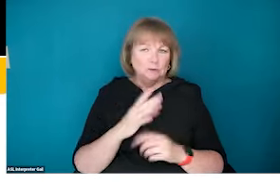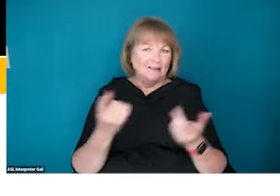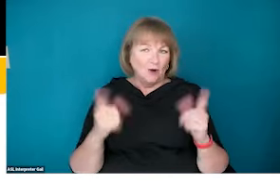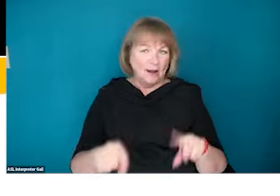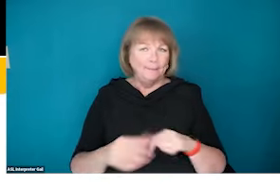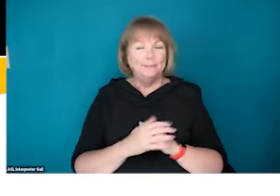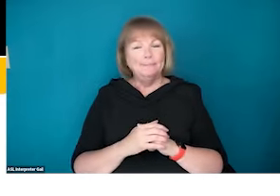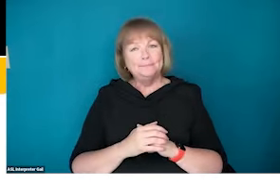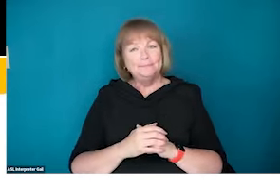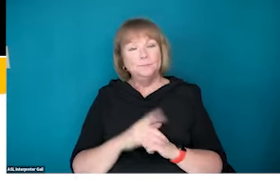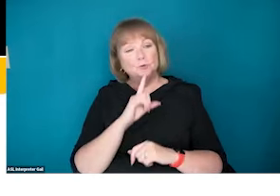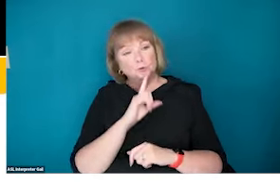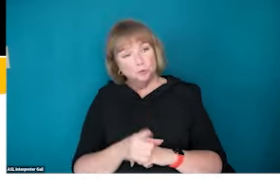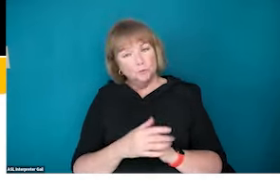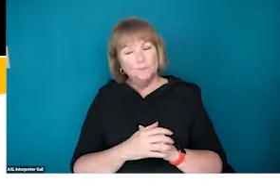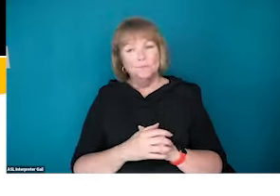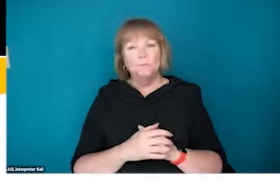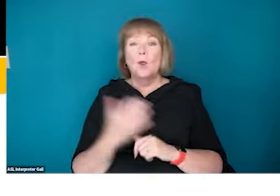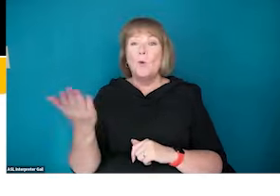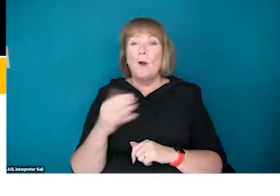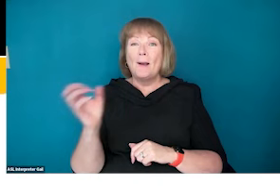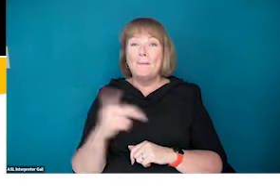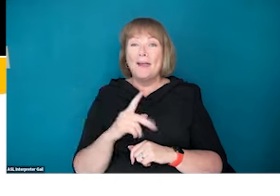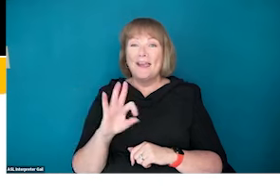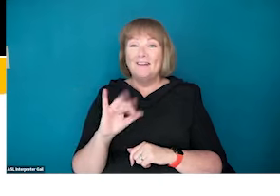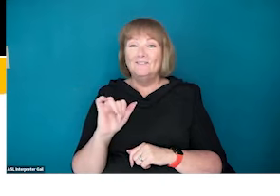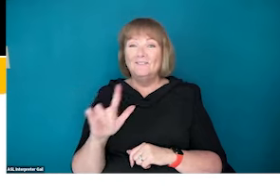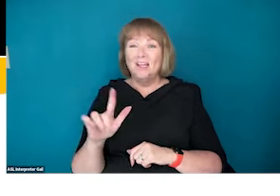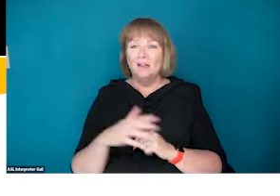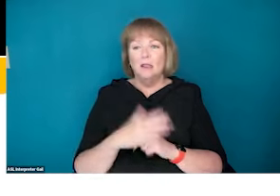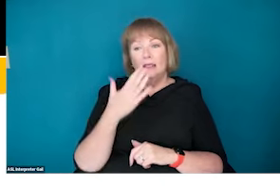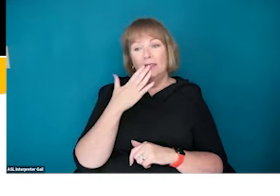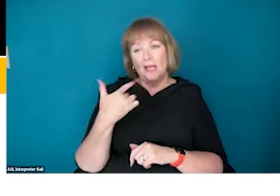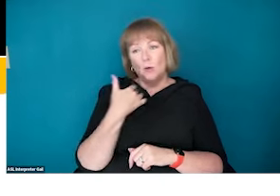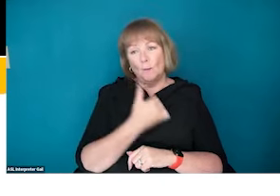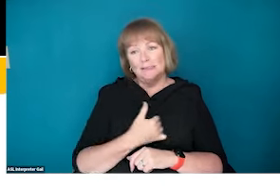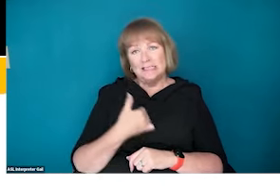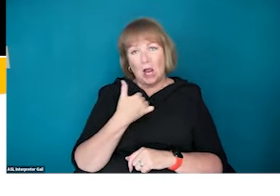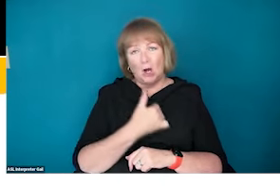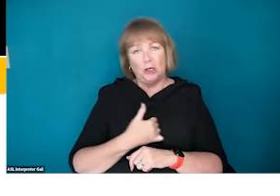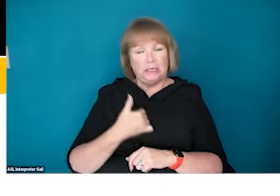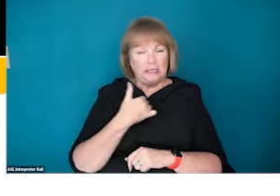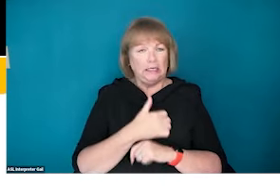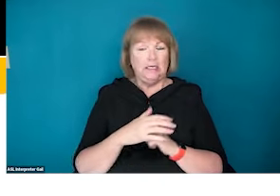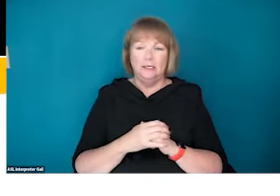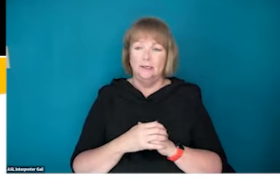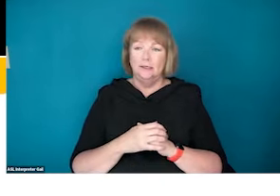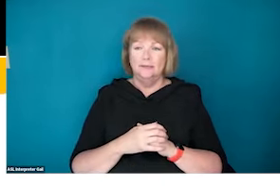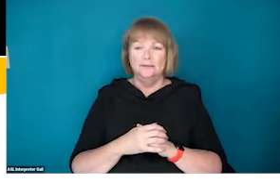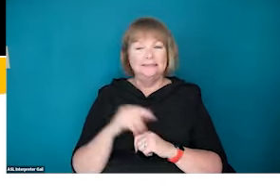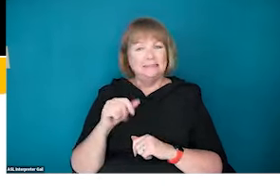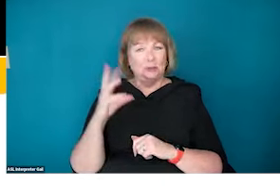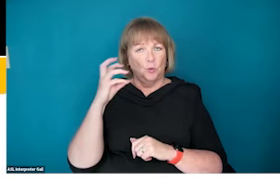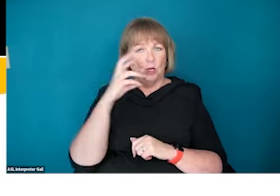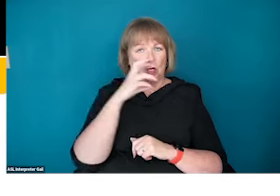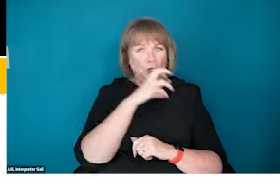Entonces, bueno, siempre planeamos por ese tipo de interrupciones y gracias por continuar sin mí.